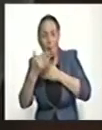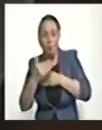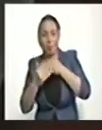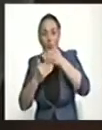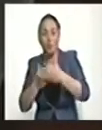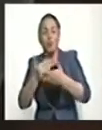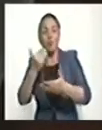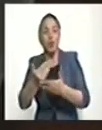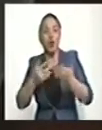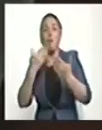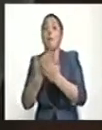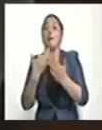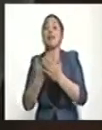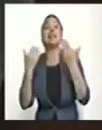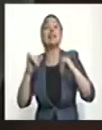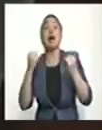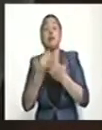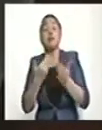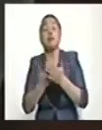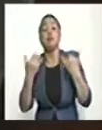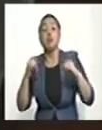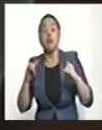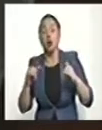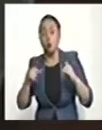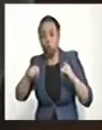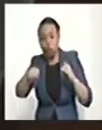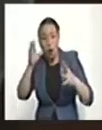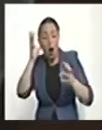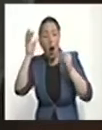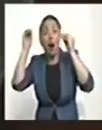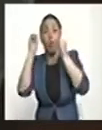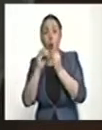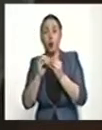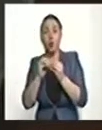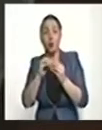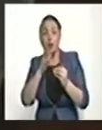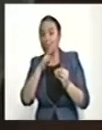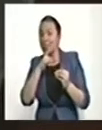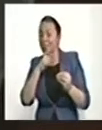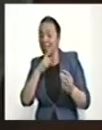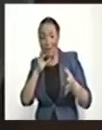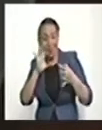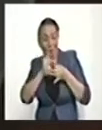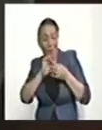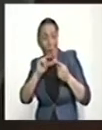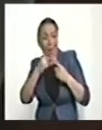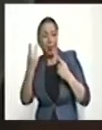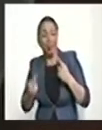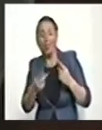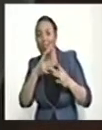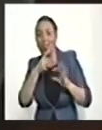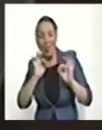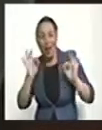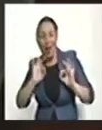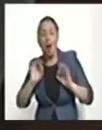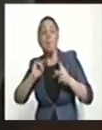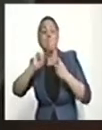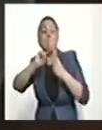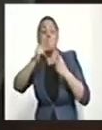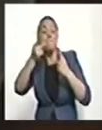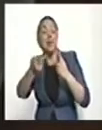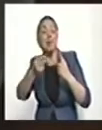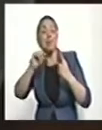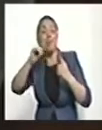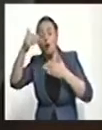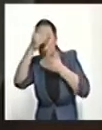la vía del fast track, en virtud de los acuerdos, nada han tenido con las víctimas. O mejor, las víctimas de las FARC